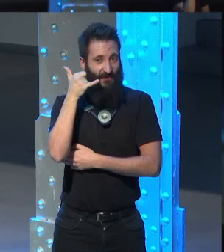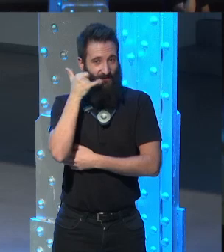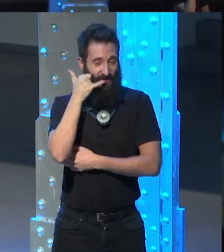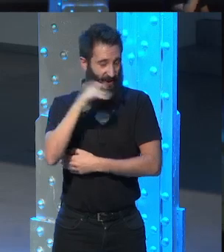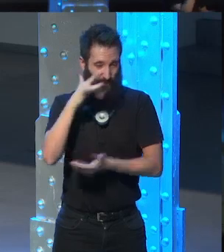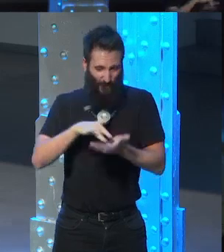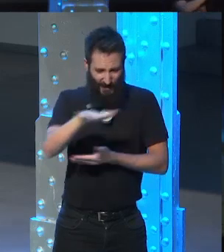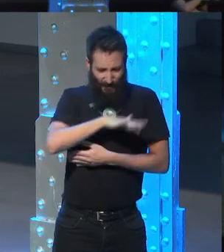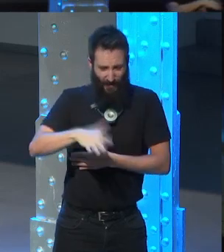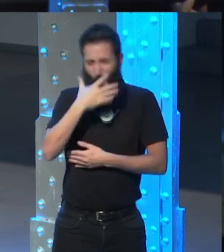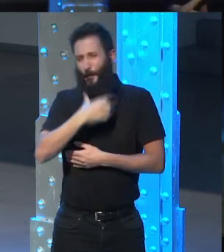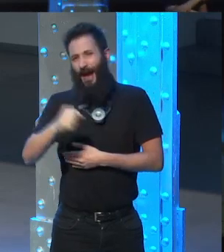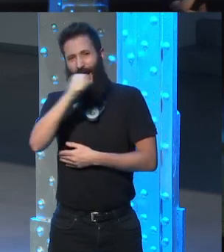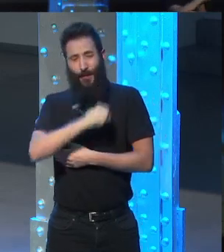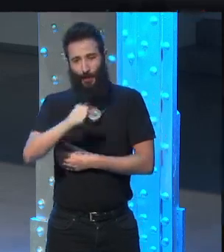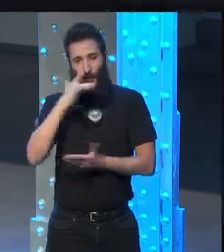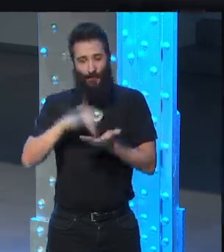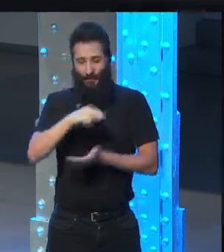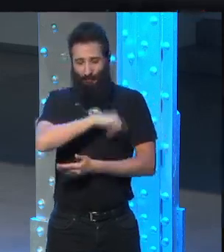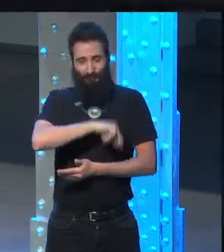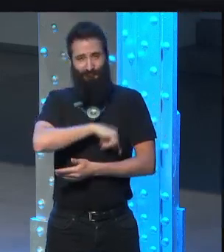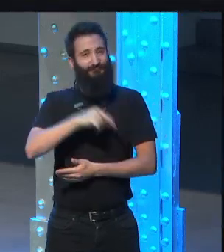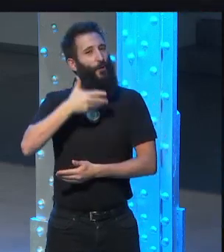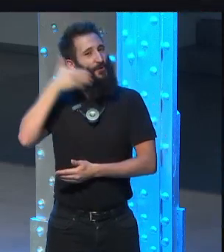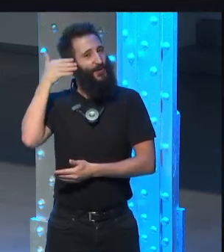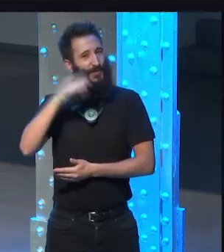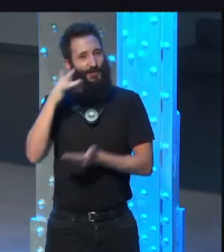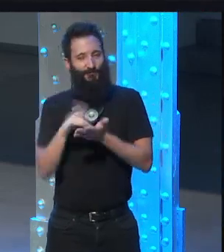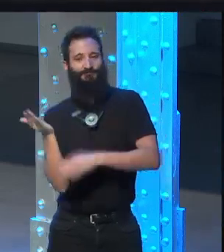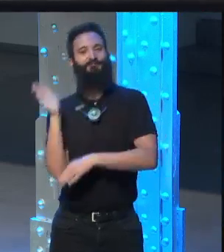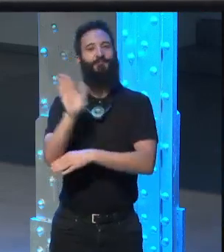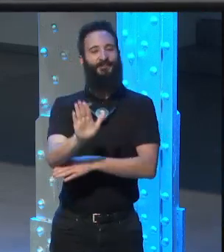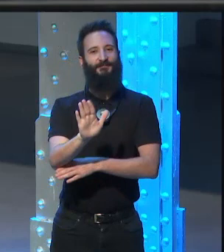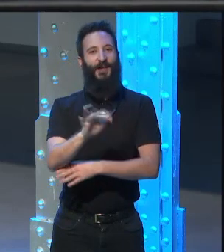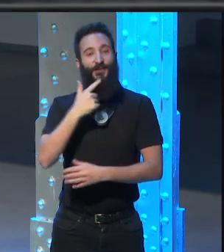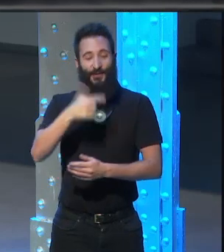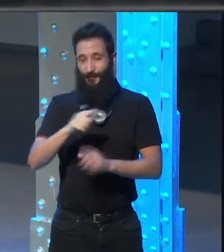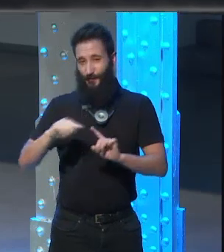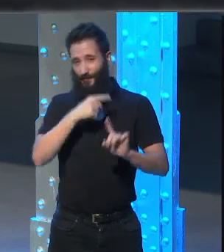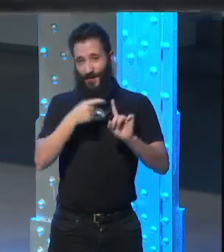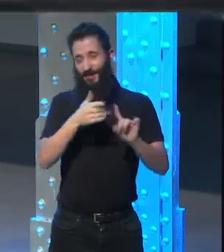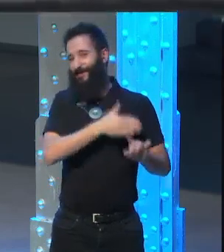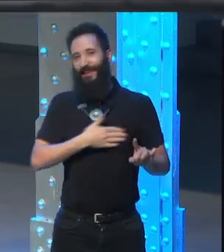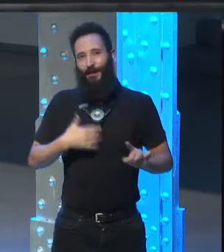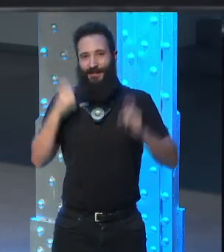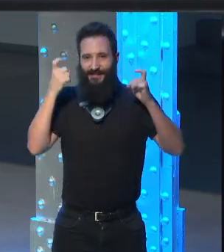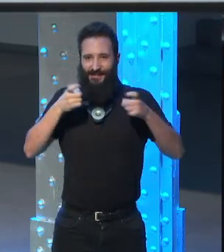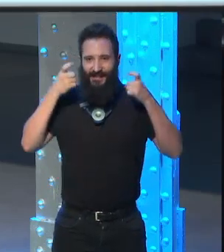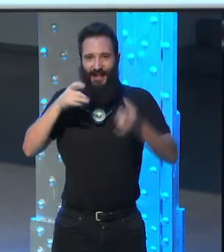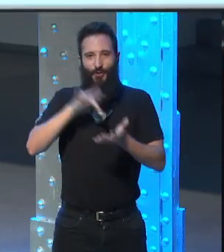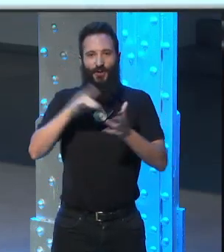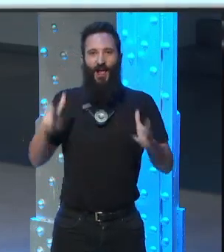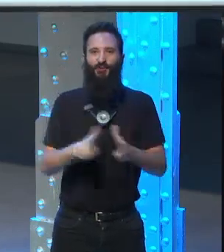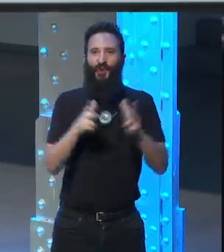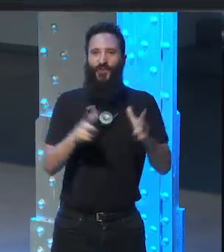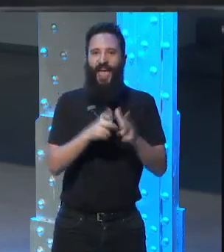un sitio increíble y para nosotros es un orgullo poder presentar esta iniciativa. Y me gustaría primero presentar un poco lo que es la